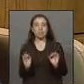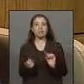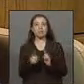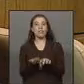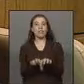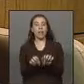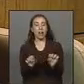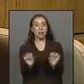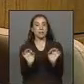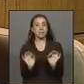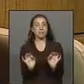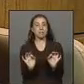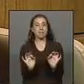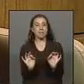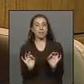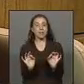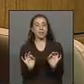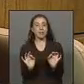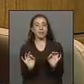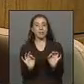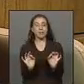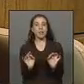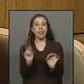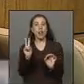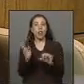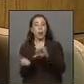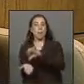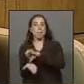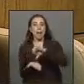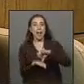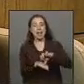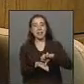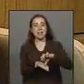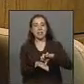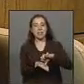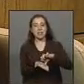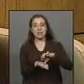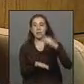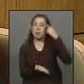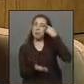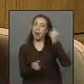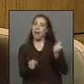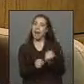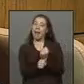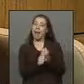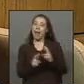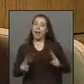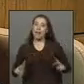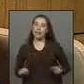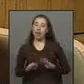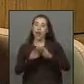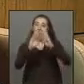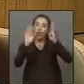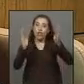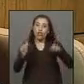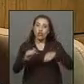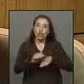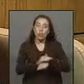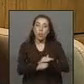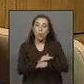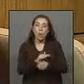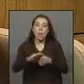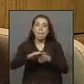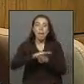concreción del acuerdo binacional para la construcción del túnel del Paso Agua